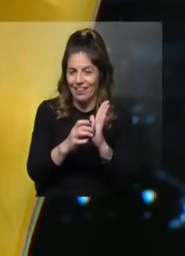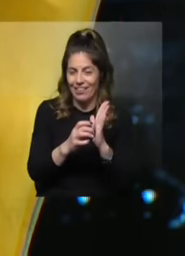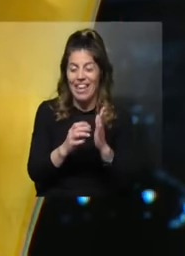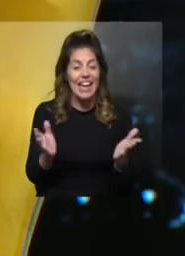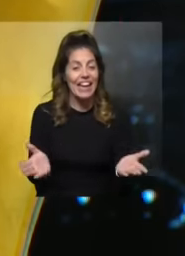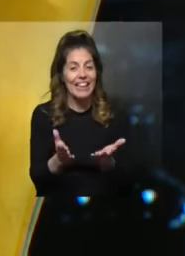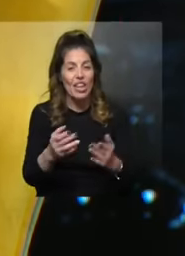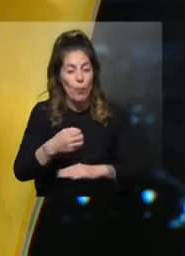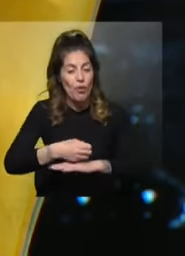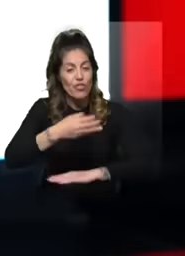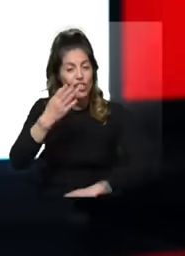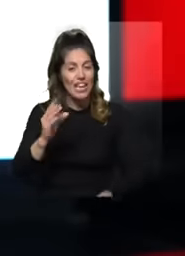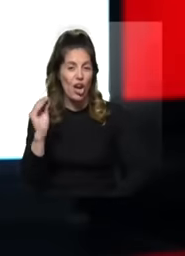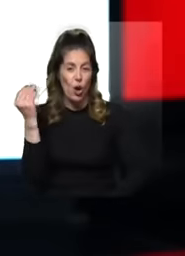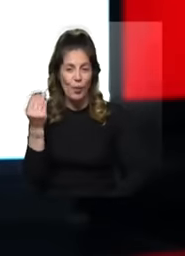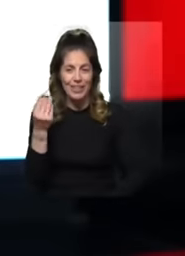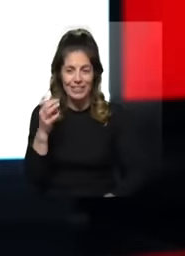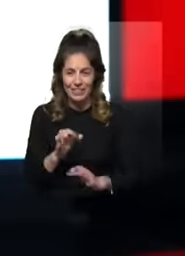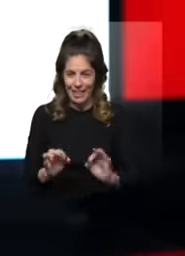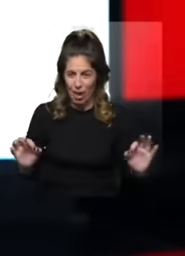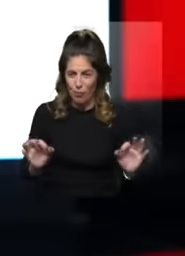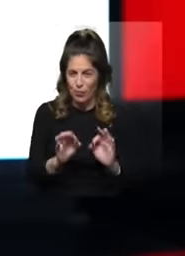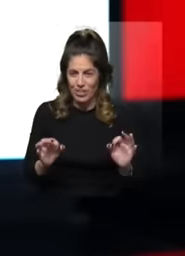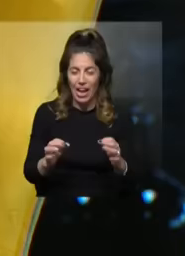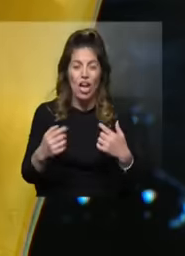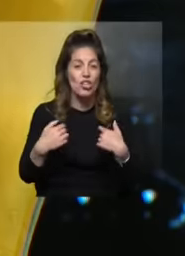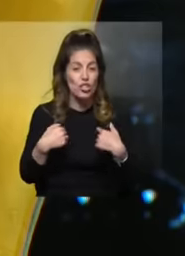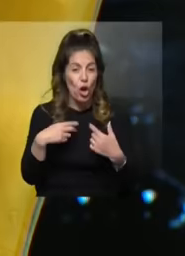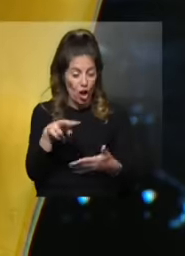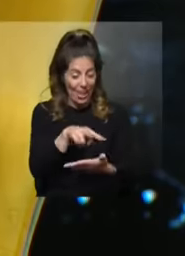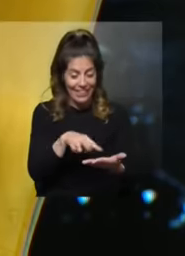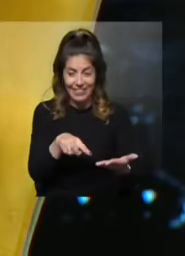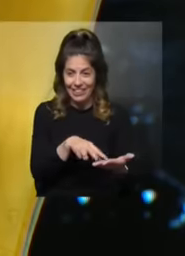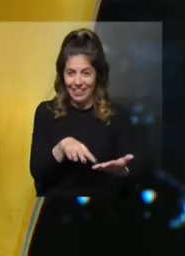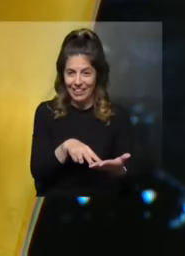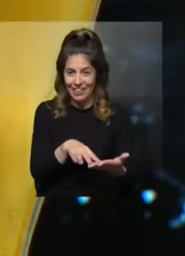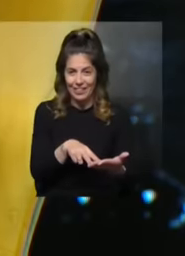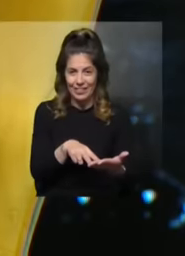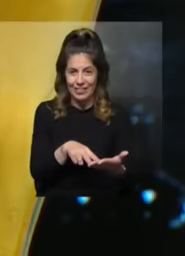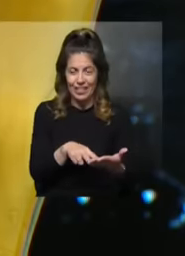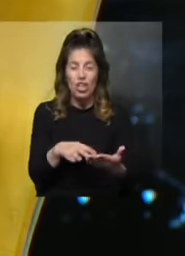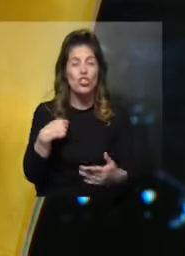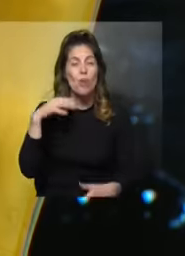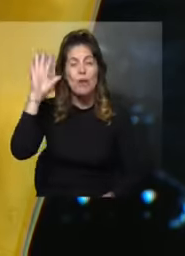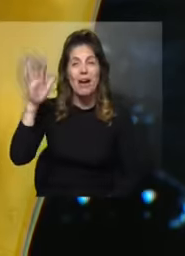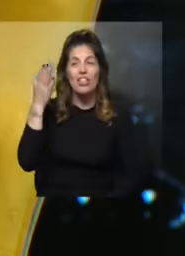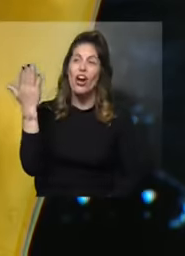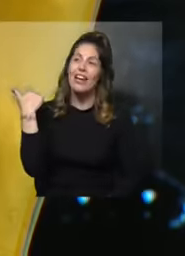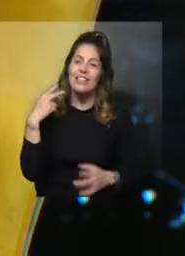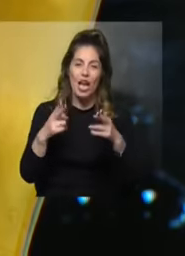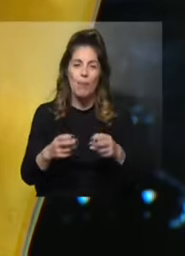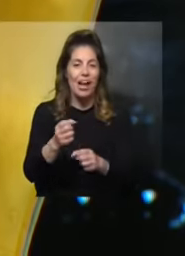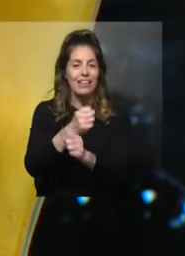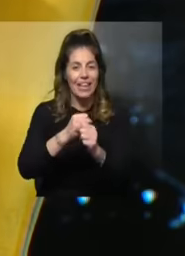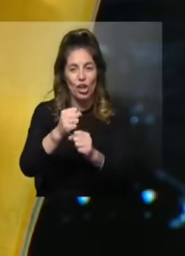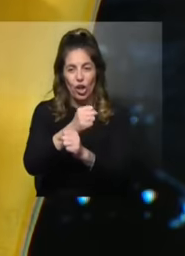generó profesionales jóvenes de la música. Yo leía que, porque yo me imagino que en aquella época la tecnología